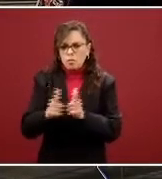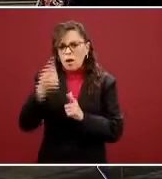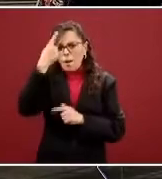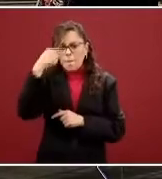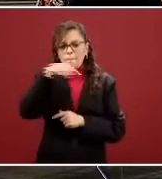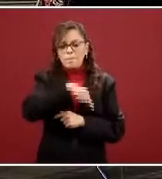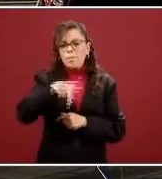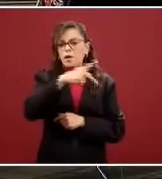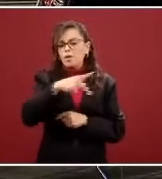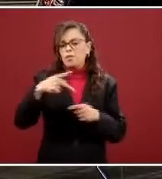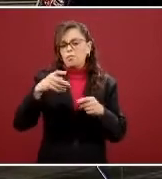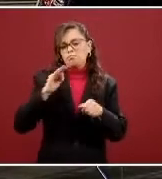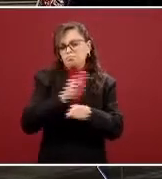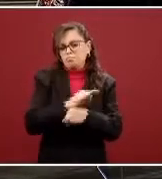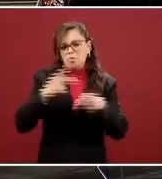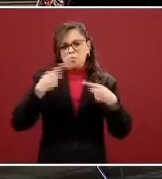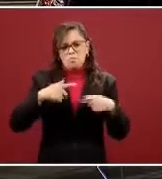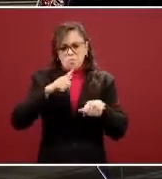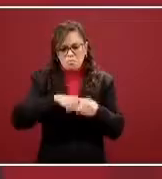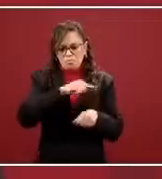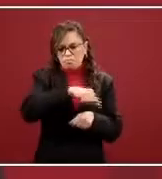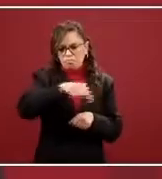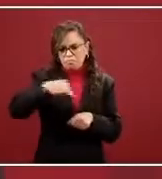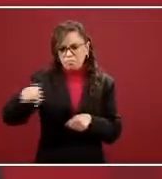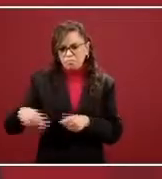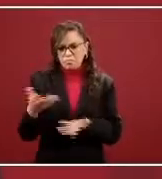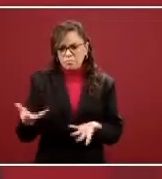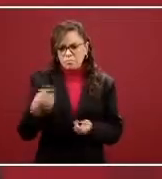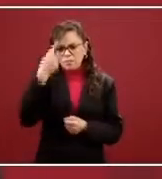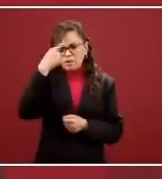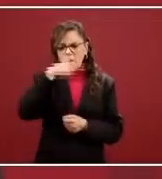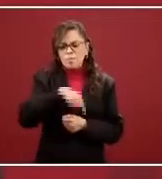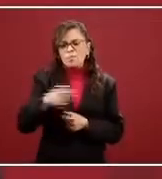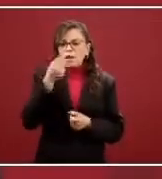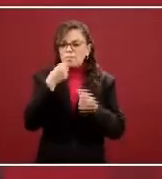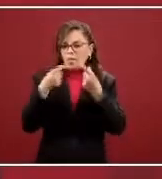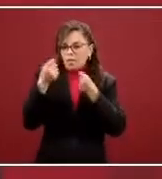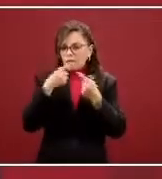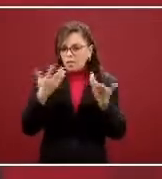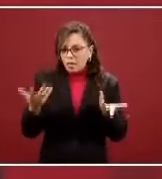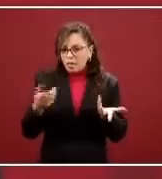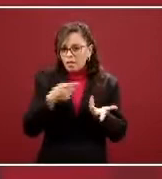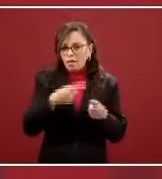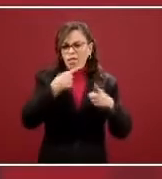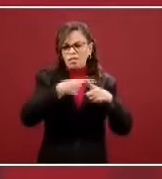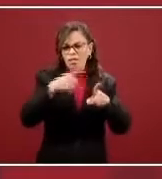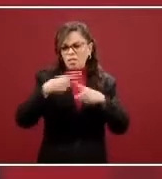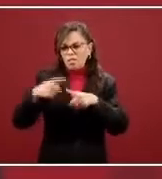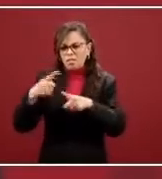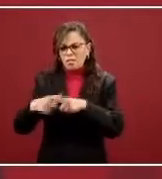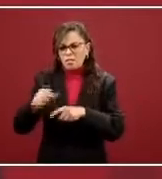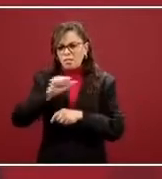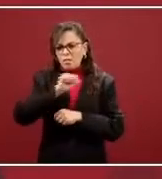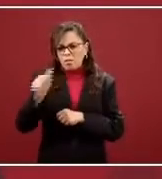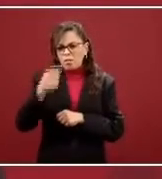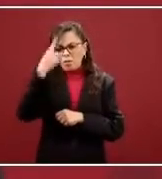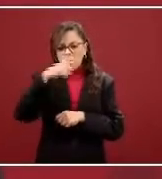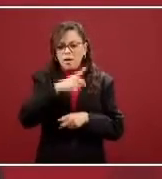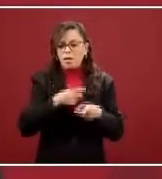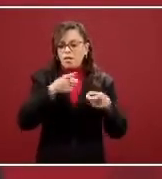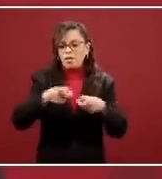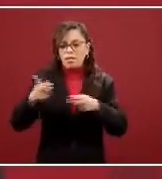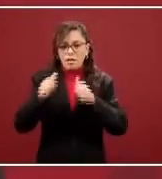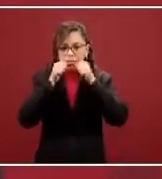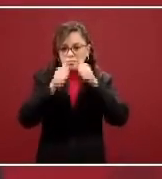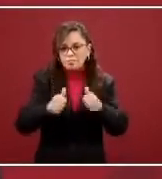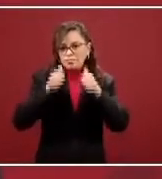un grupo de insumos para diagnóstico, un grupo de insumos de medicamentos, un grupo de insumos de otros consumibles para la atención y un